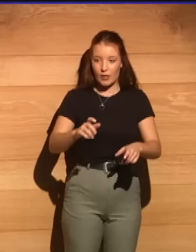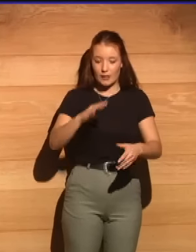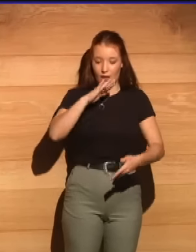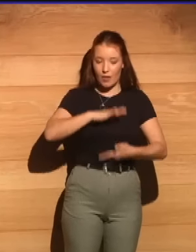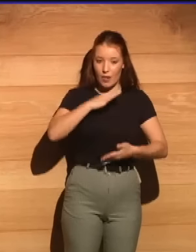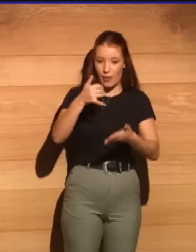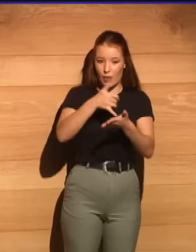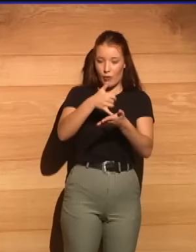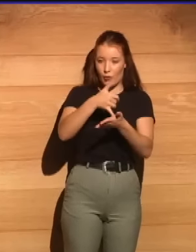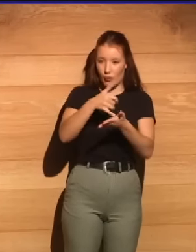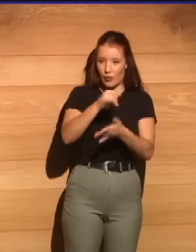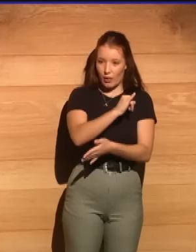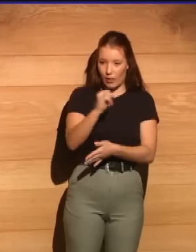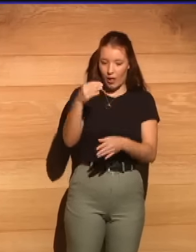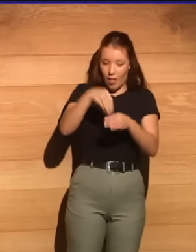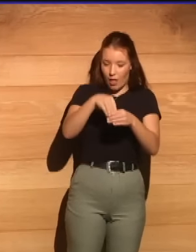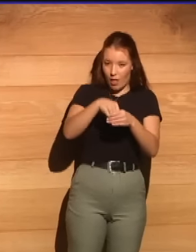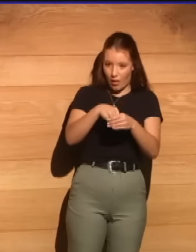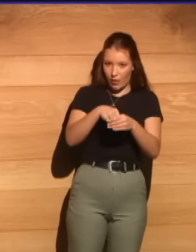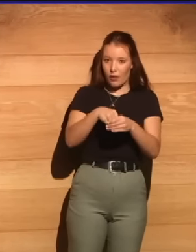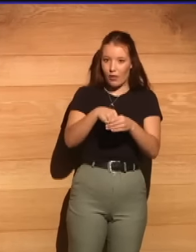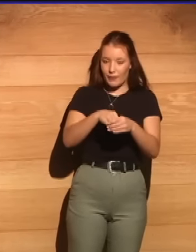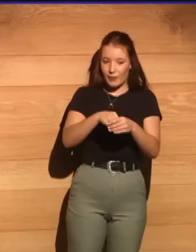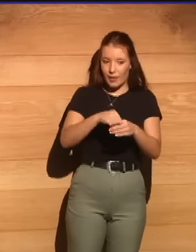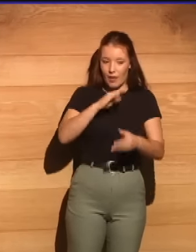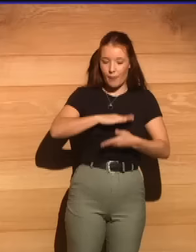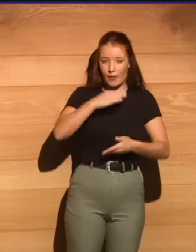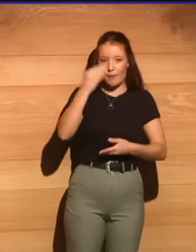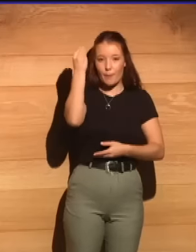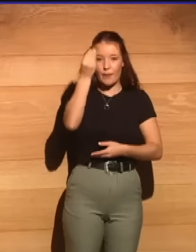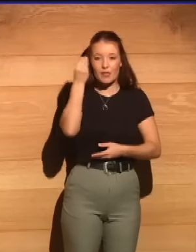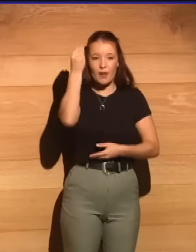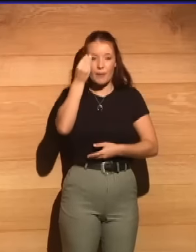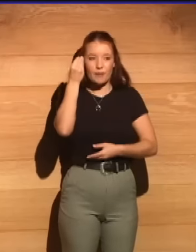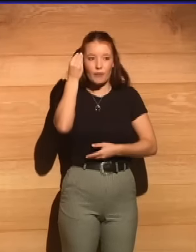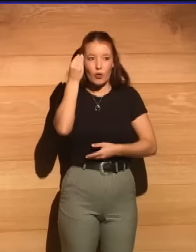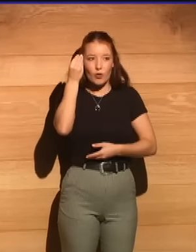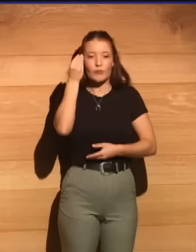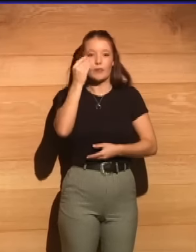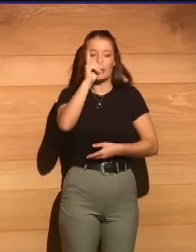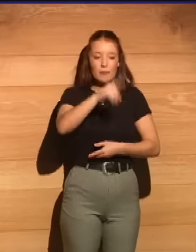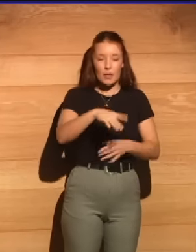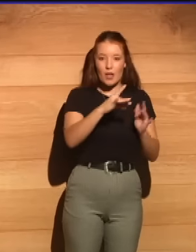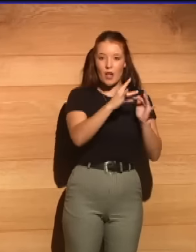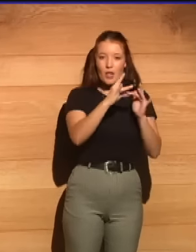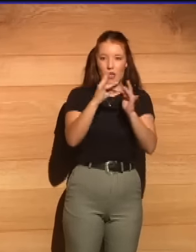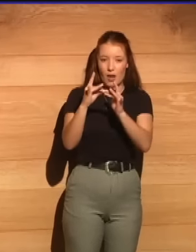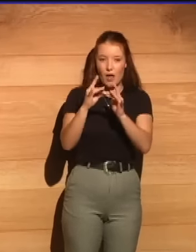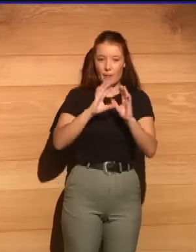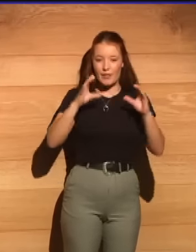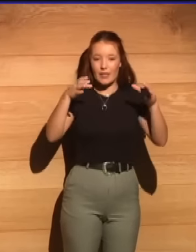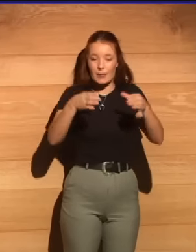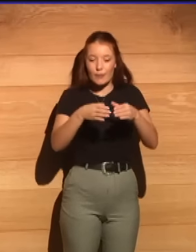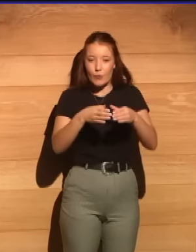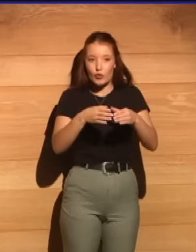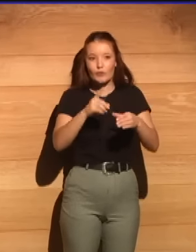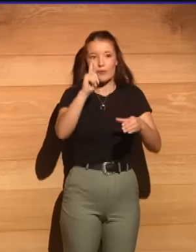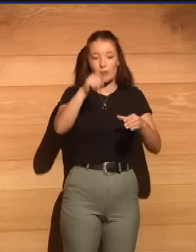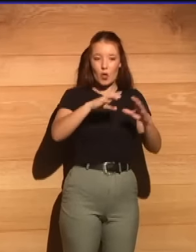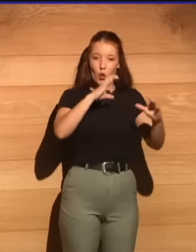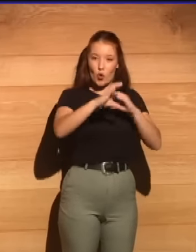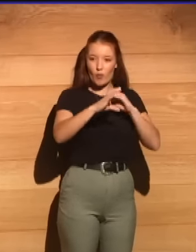habilidades blandas, que tuviera capacidad de pensamiento crítico, liderar equipos, comunicación,